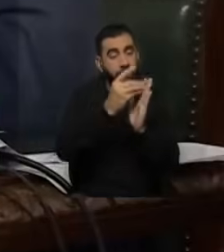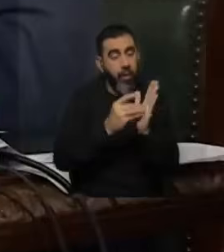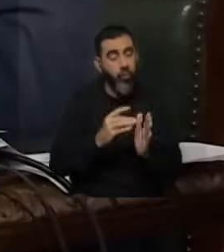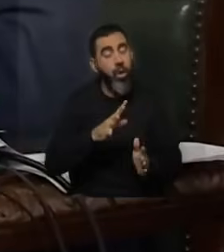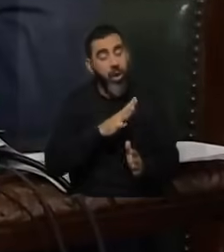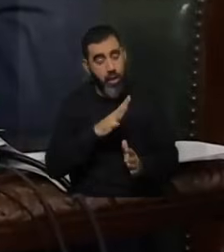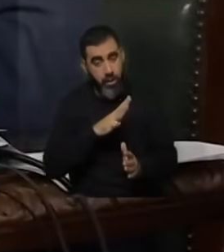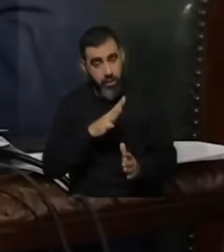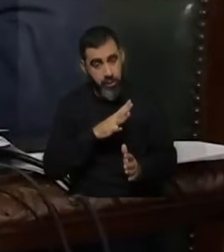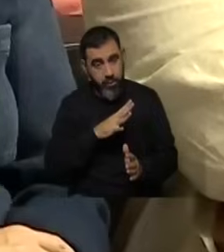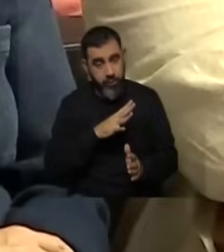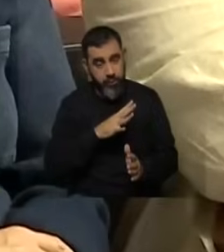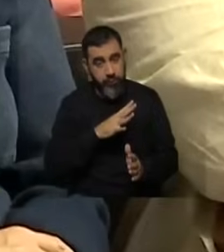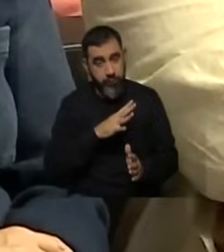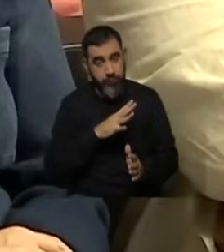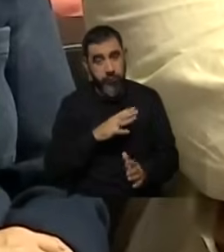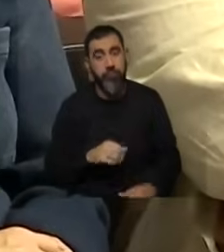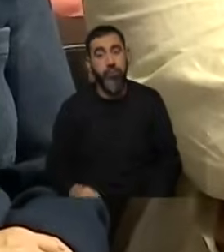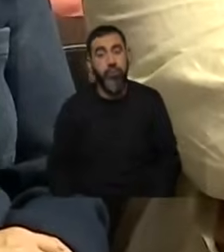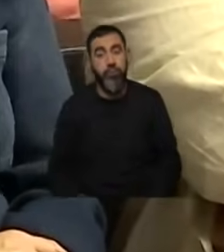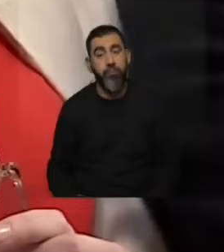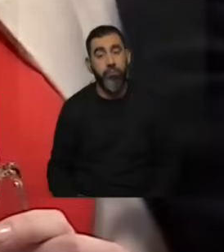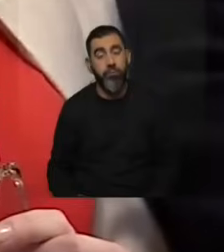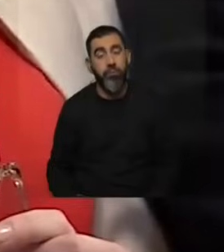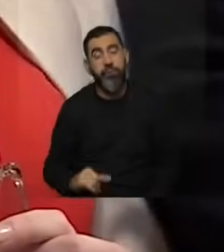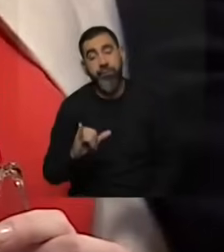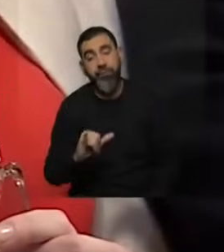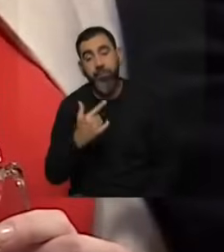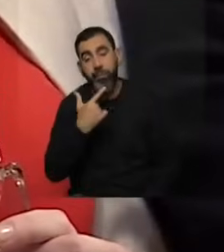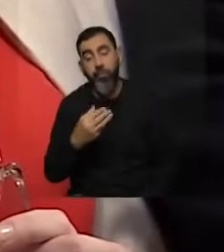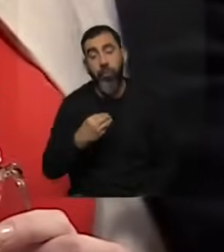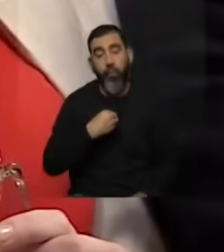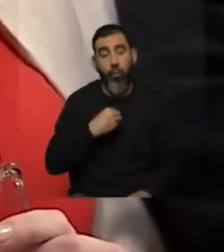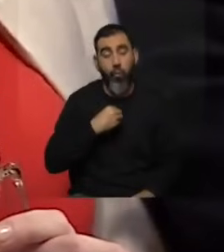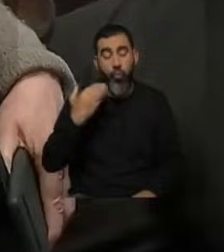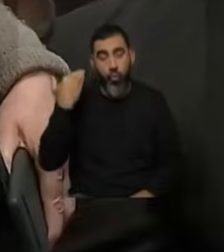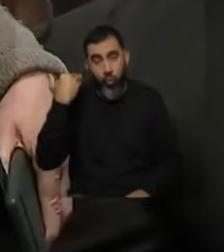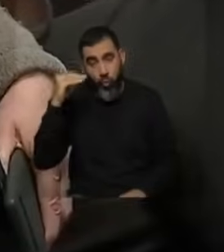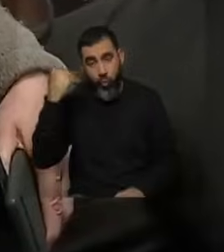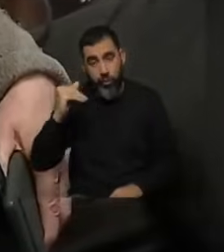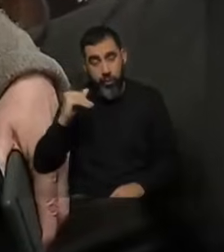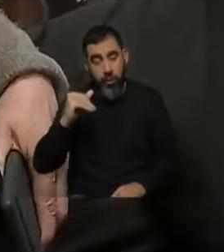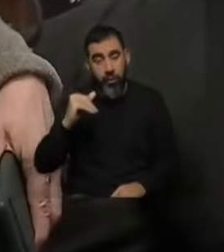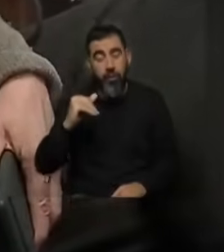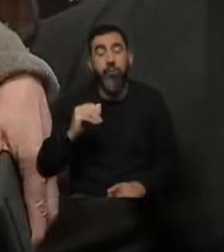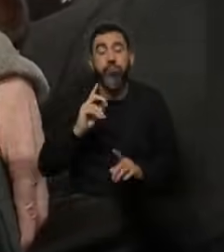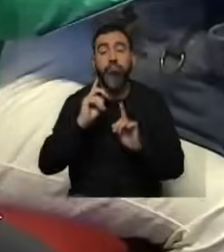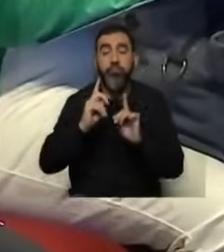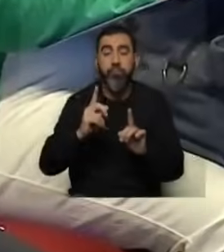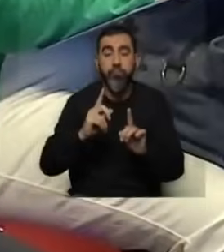están y que con voluntad de las autoridades se deben